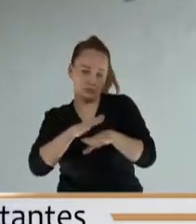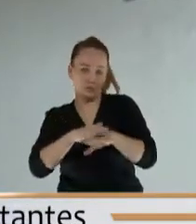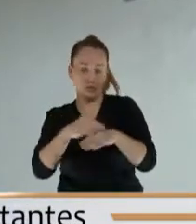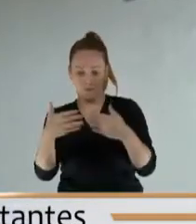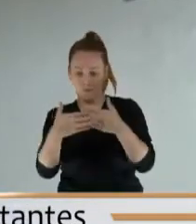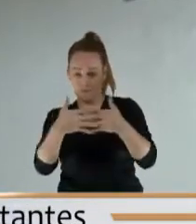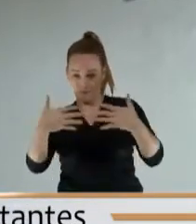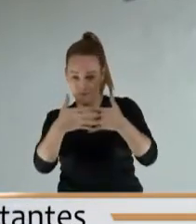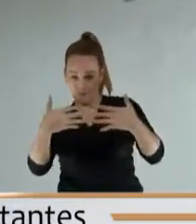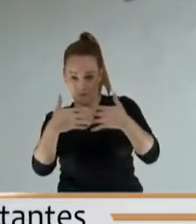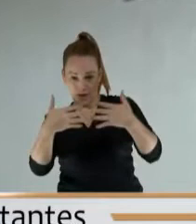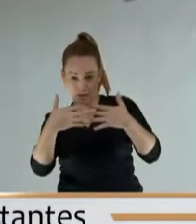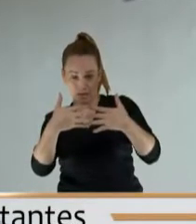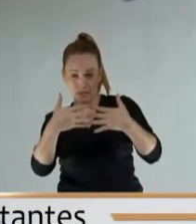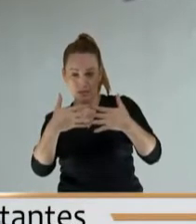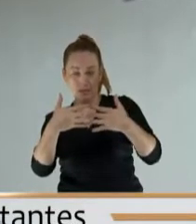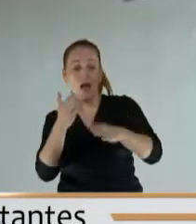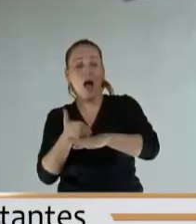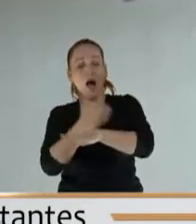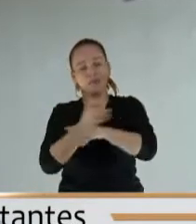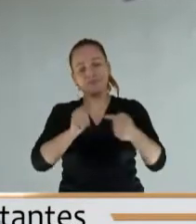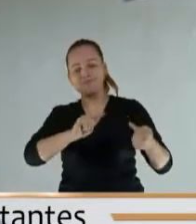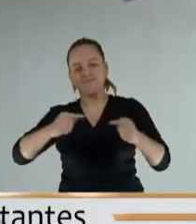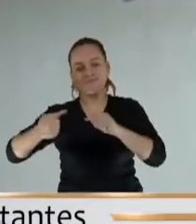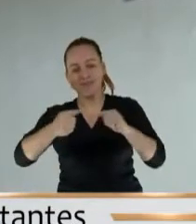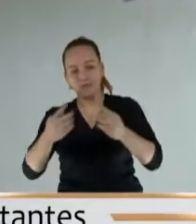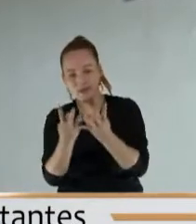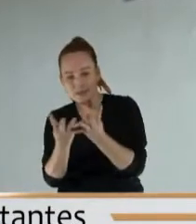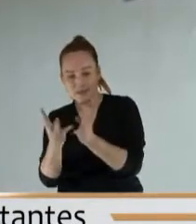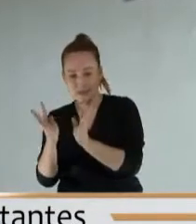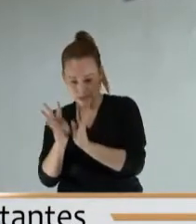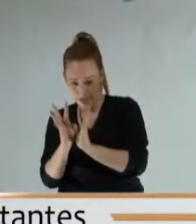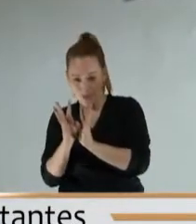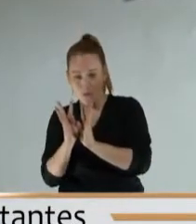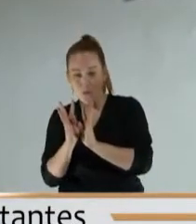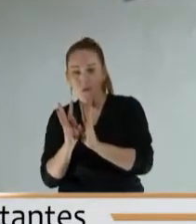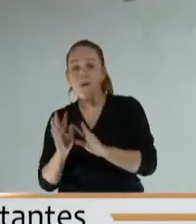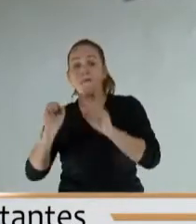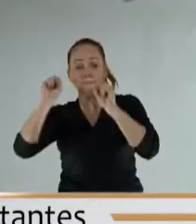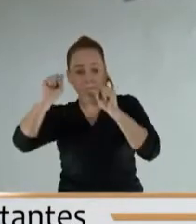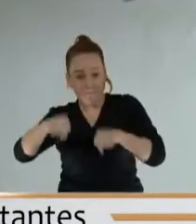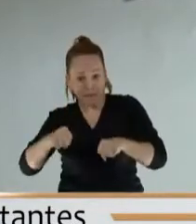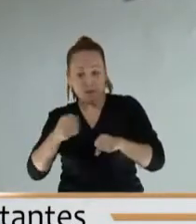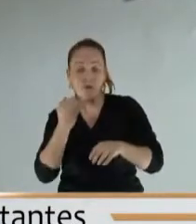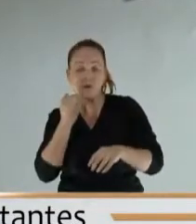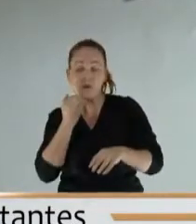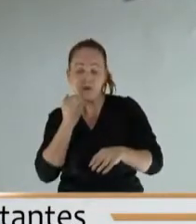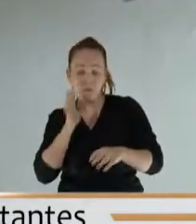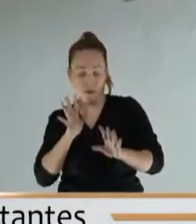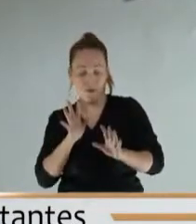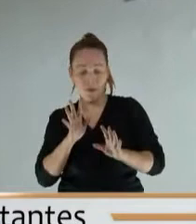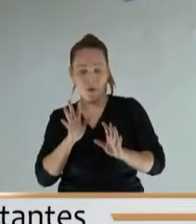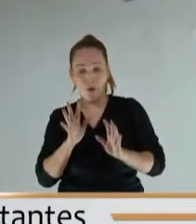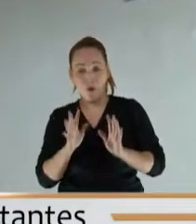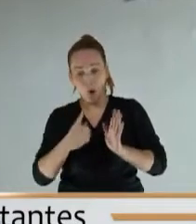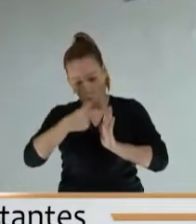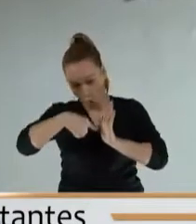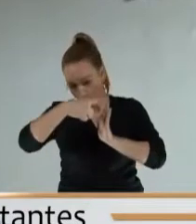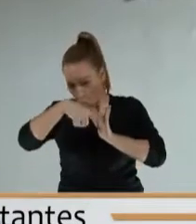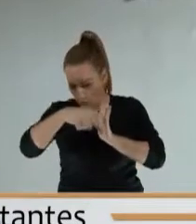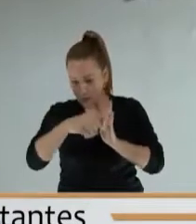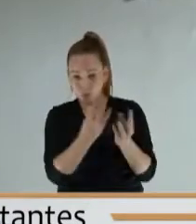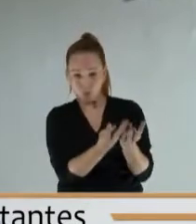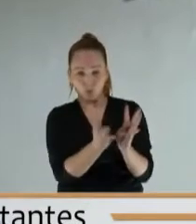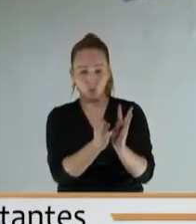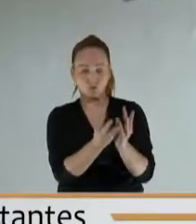párrafos que se aprobaron en el último debate en el Senado de la República donde se permite la contratación de los concejales